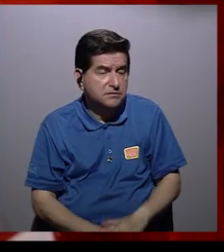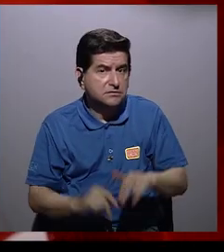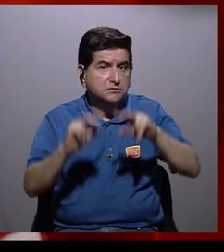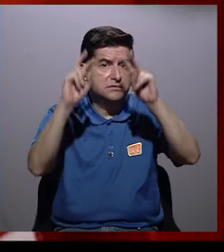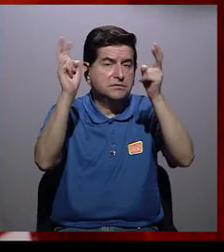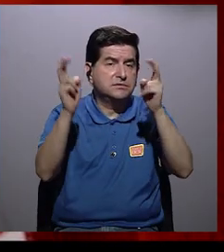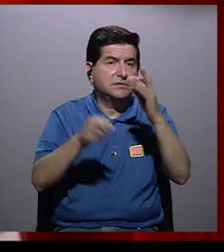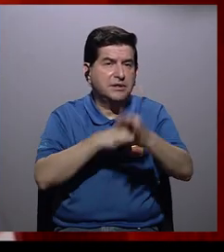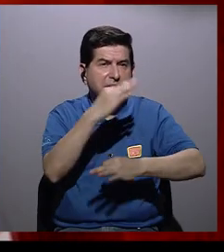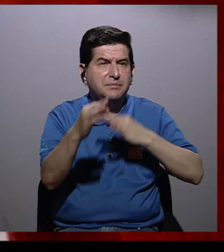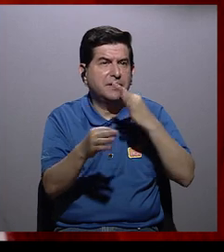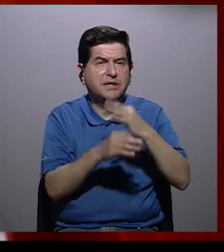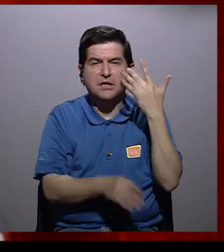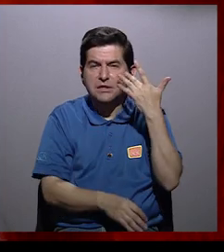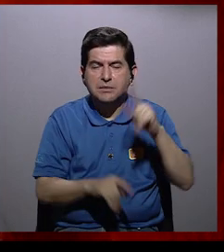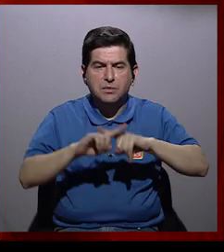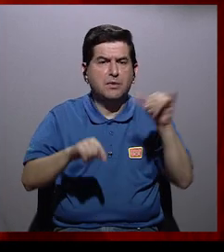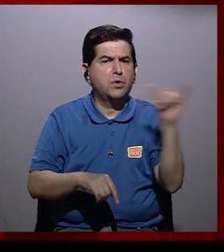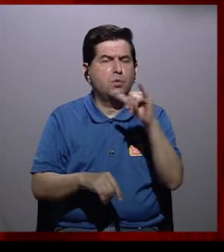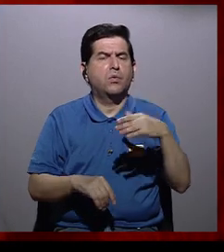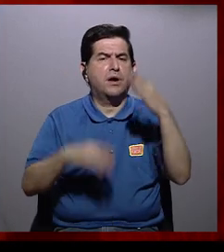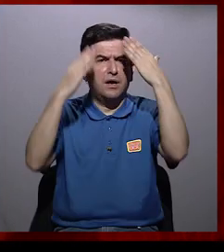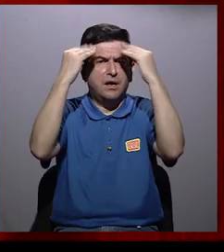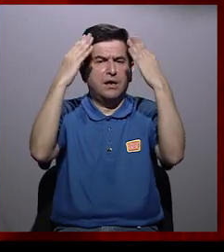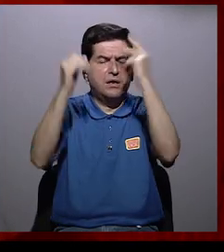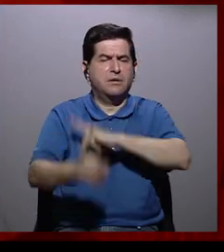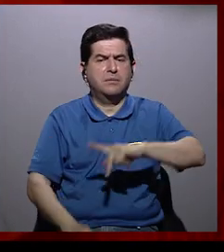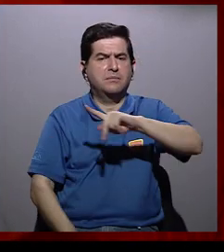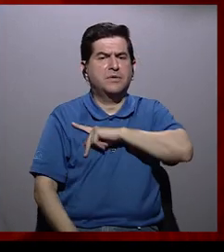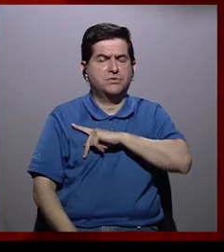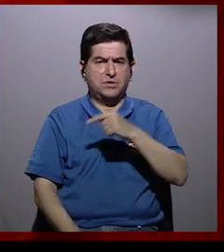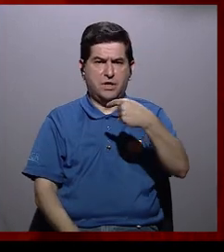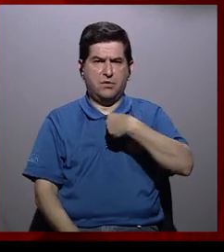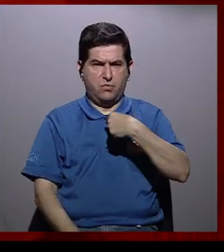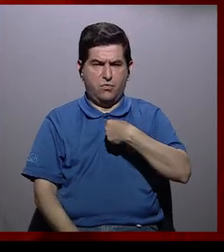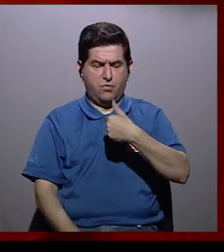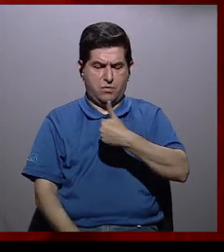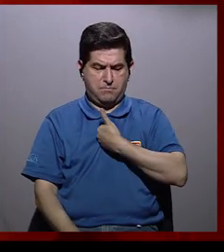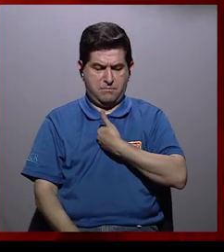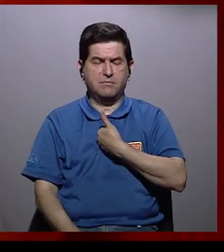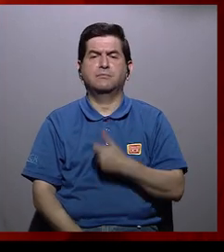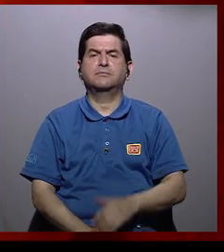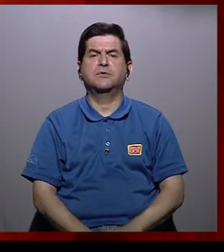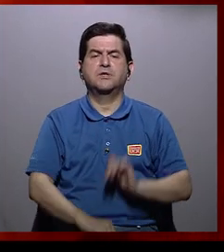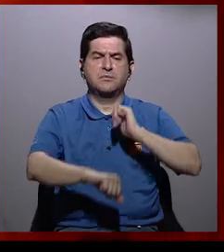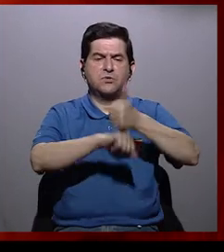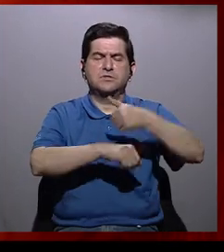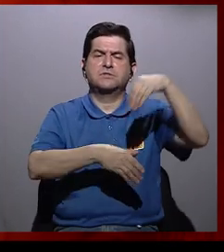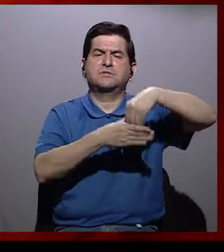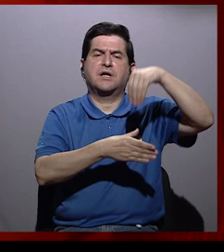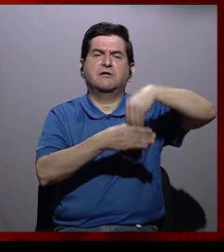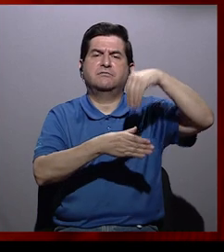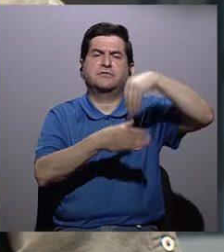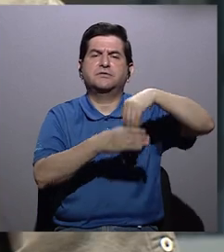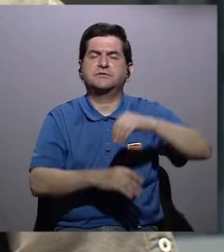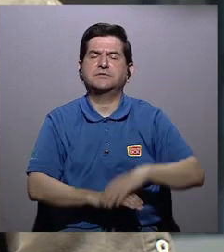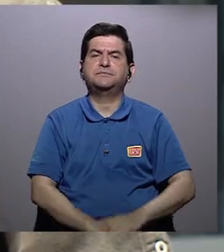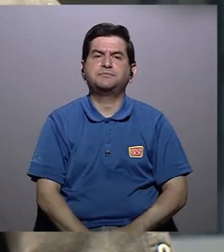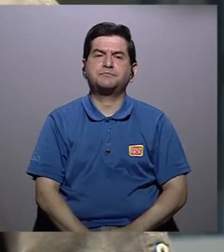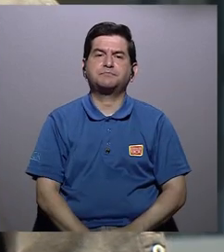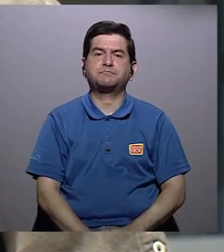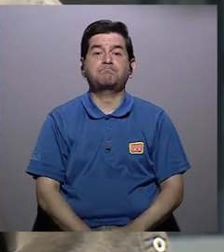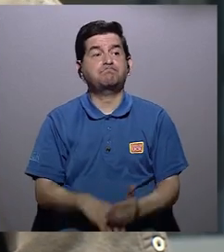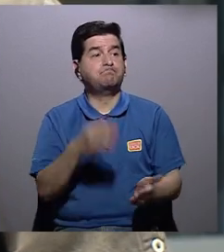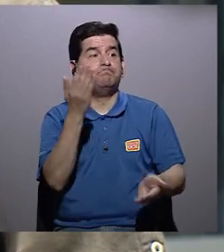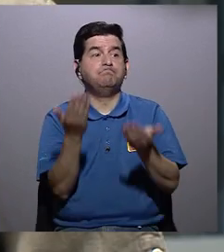tema por el estilo, pero también información personal. ¿Cómo crear por mí mismo contenidos,